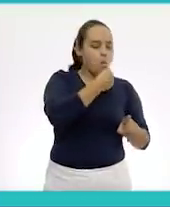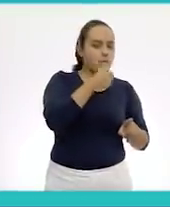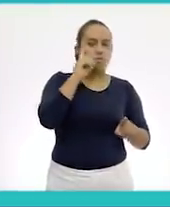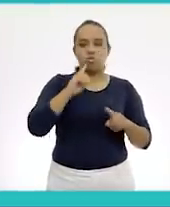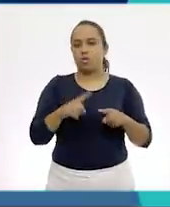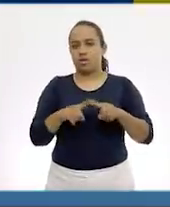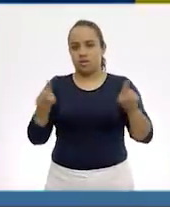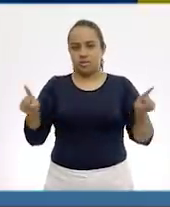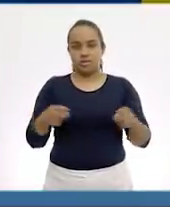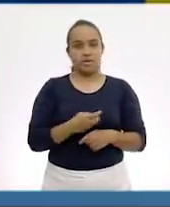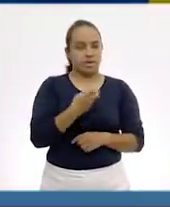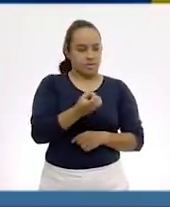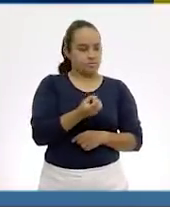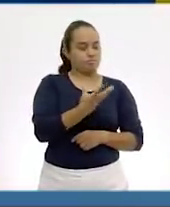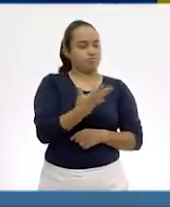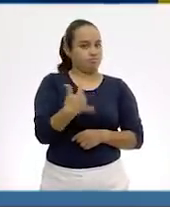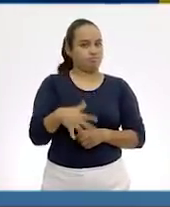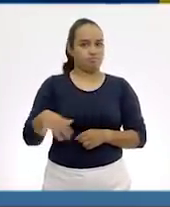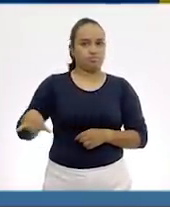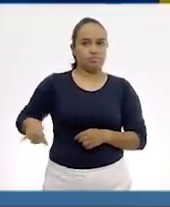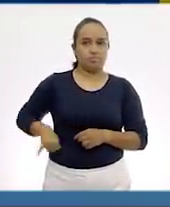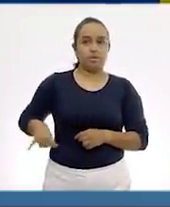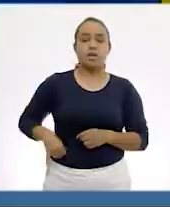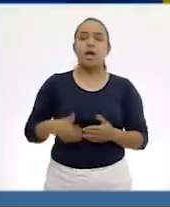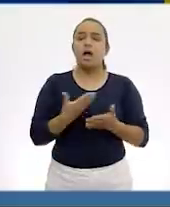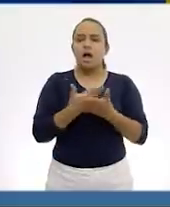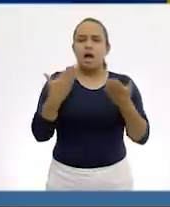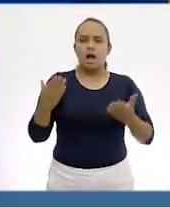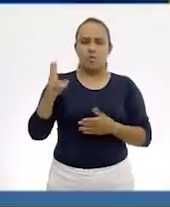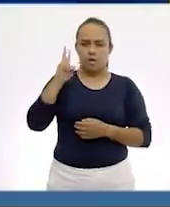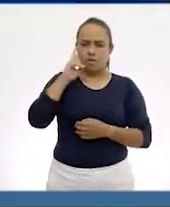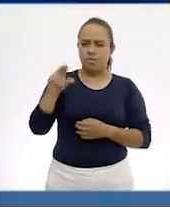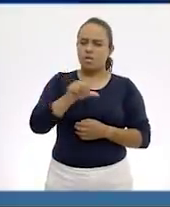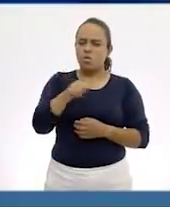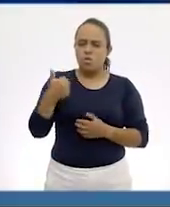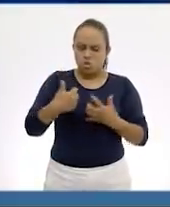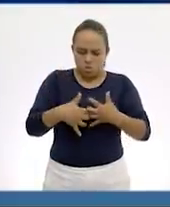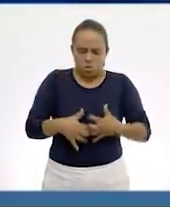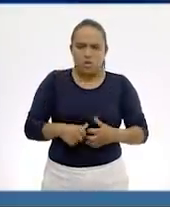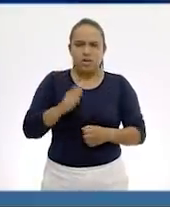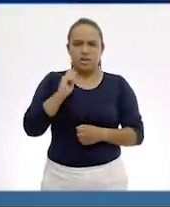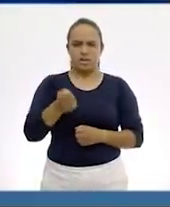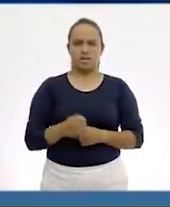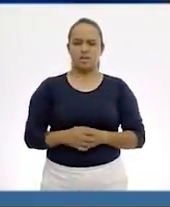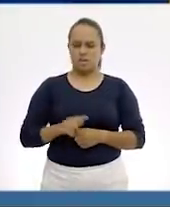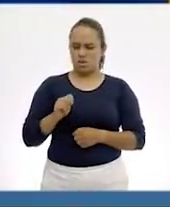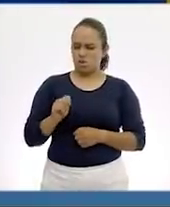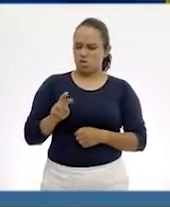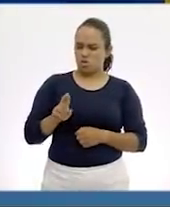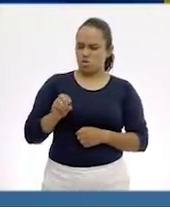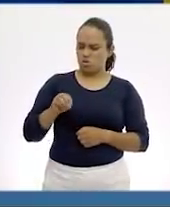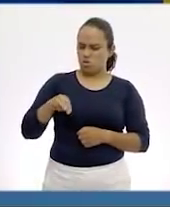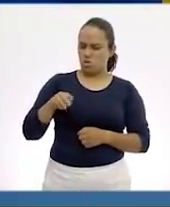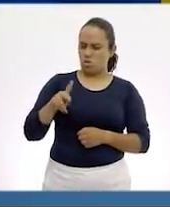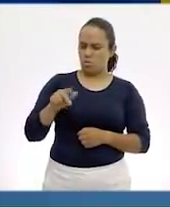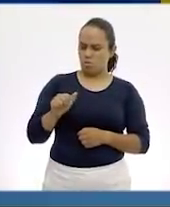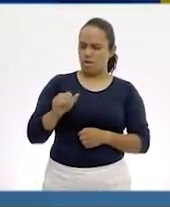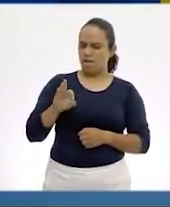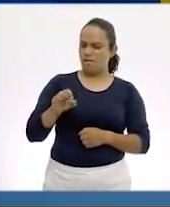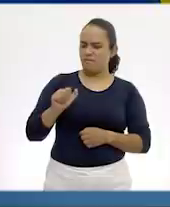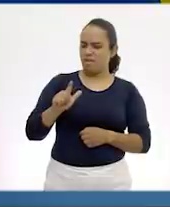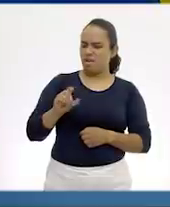Ah, muy buen dato, maestro. Ahora veamos los siguientes órganos. ¿Qué son las trompas uterinas o de